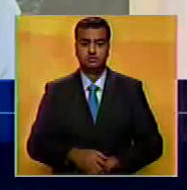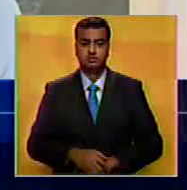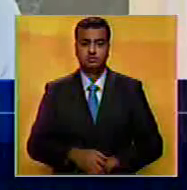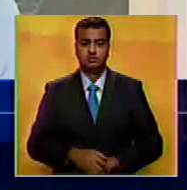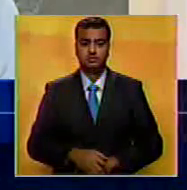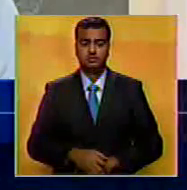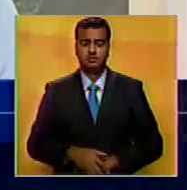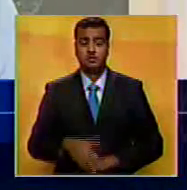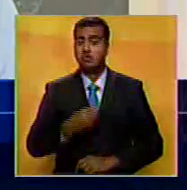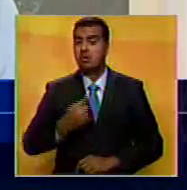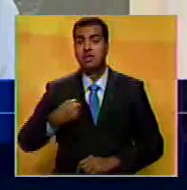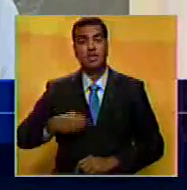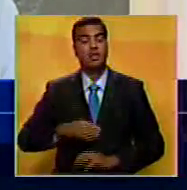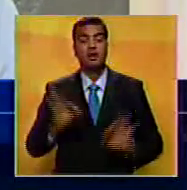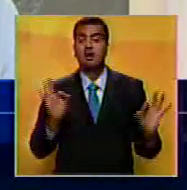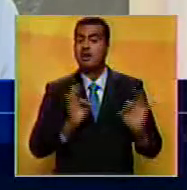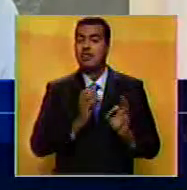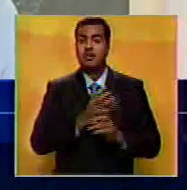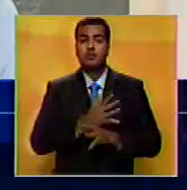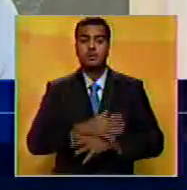No le quedan cartas que jugar.